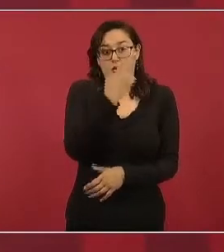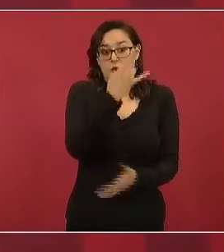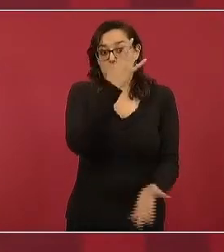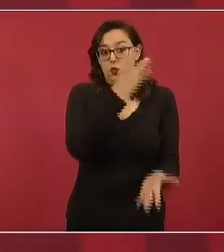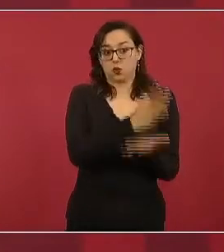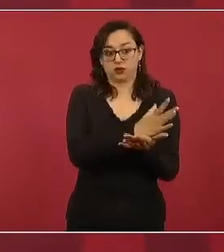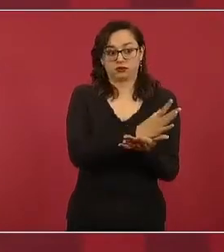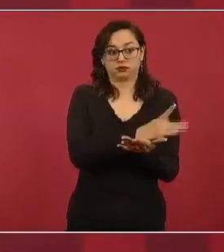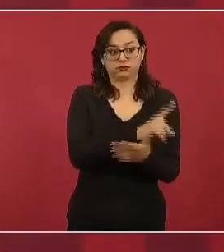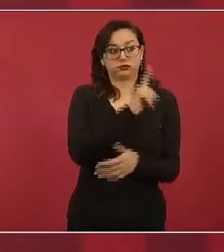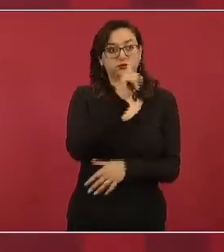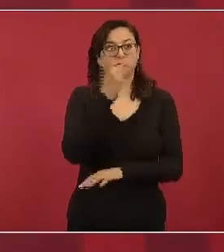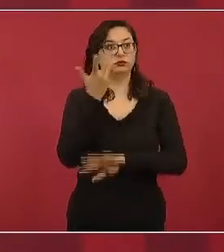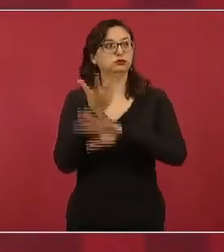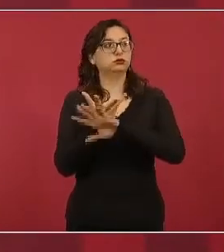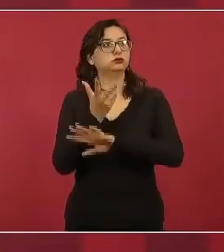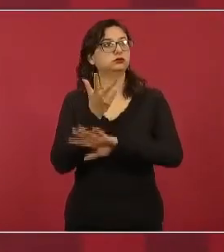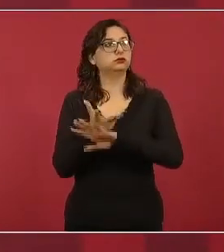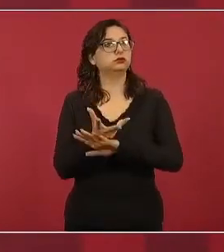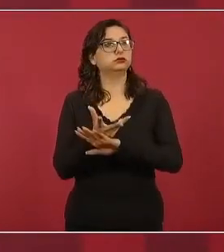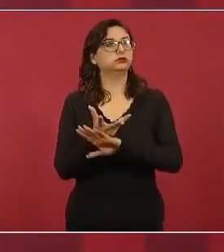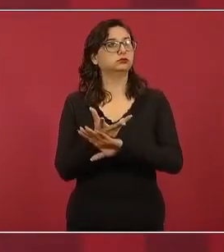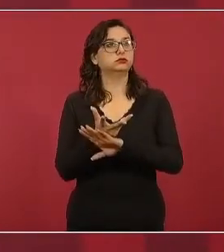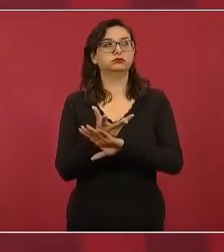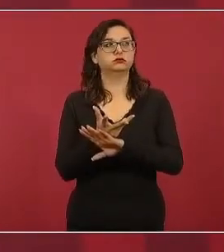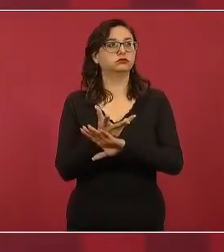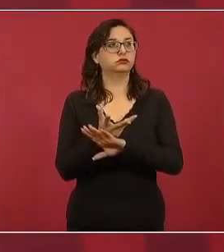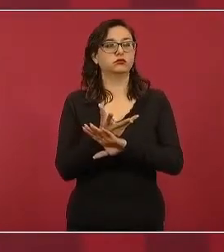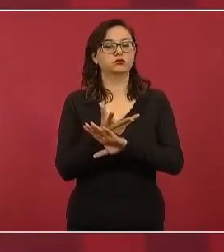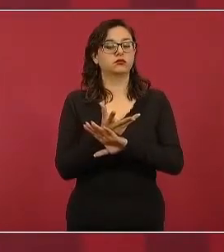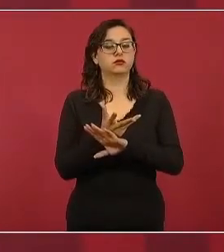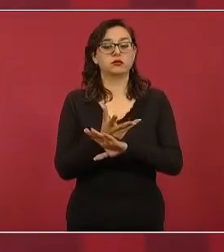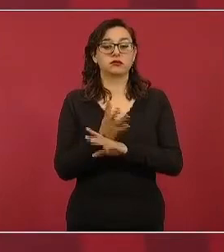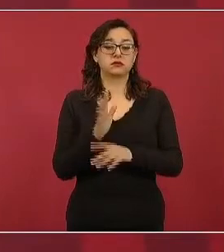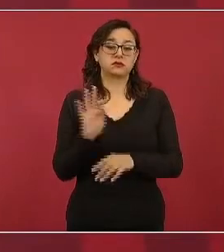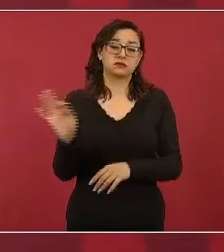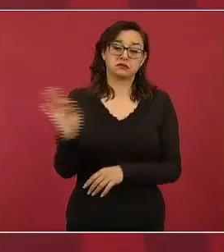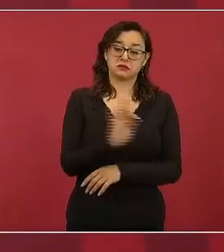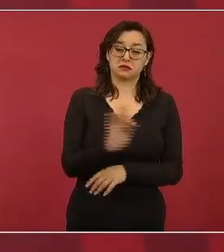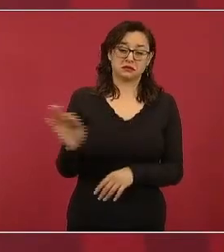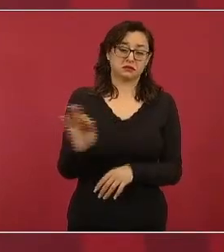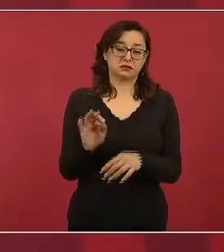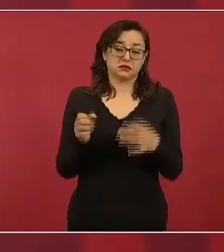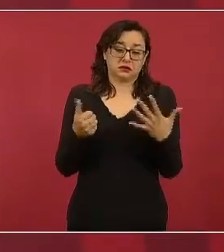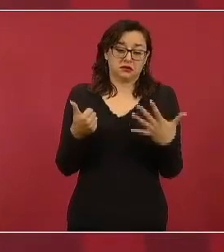Estados Unidos, deben de ser cuando mucho 6,